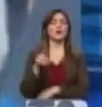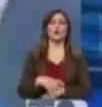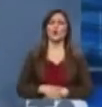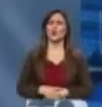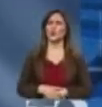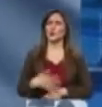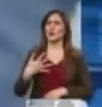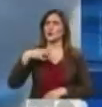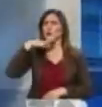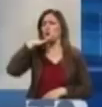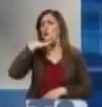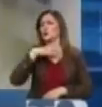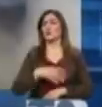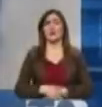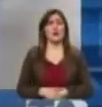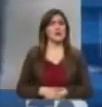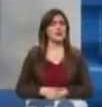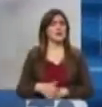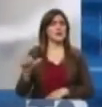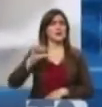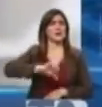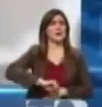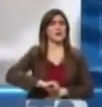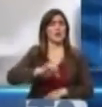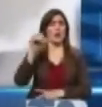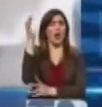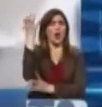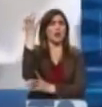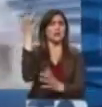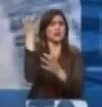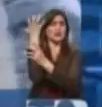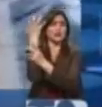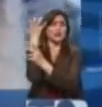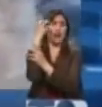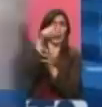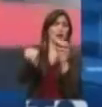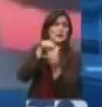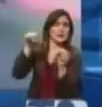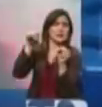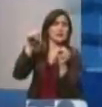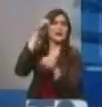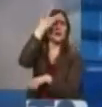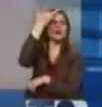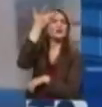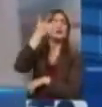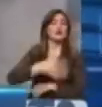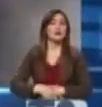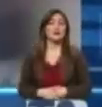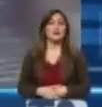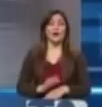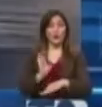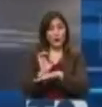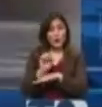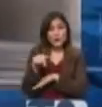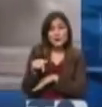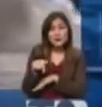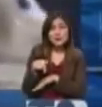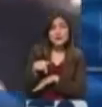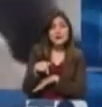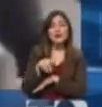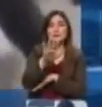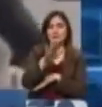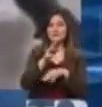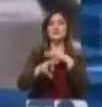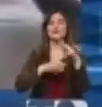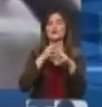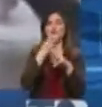portó mal? ¿Por qué será que lo atan a este árbol? Ya les voy a contar esta historia. ¿Y será que es en Ecuador? No se lo pierdan